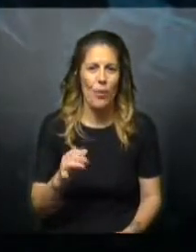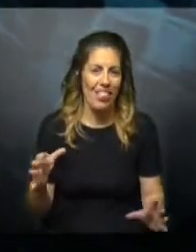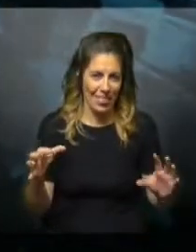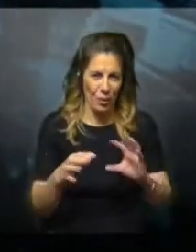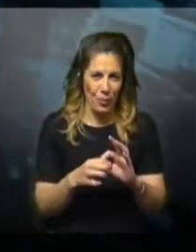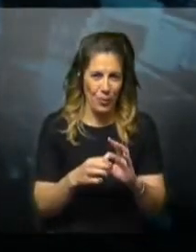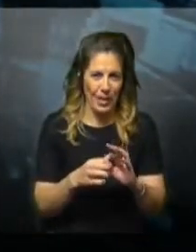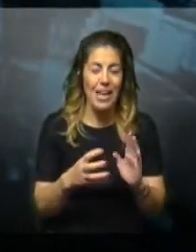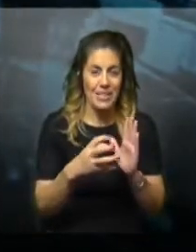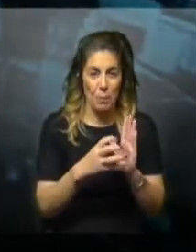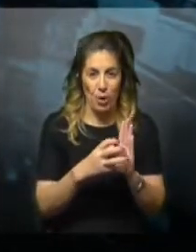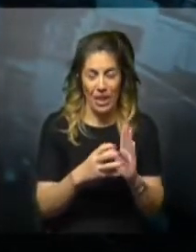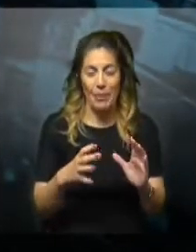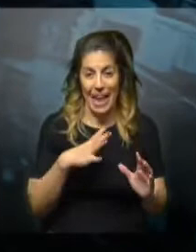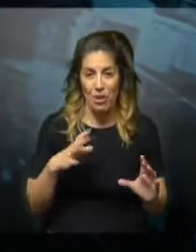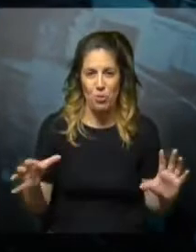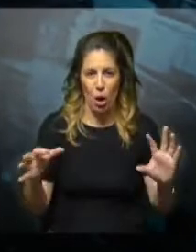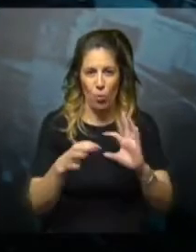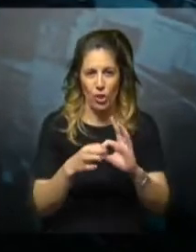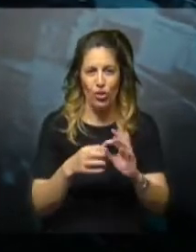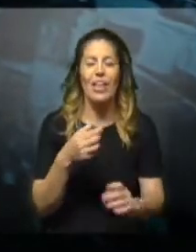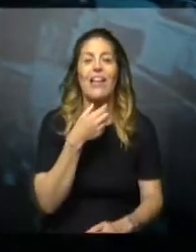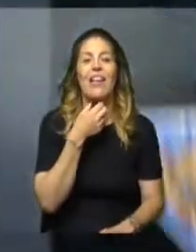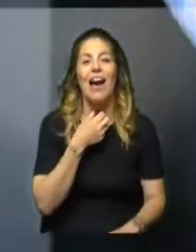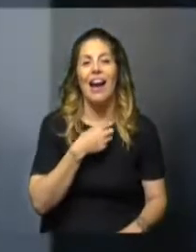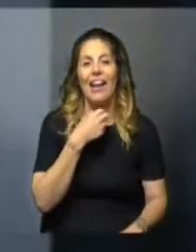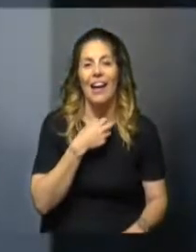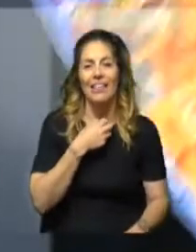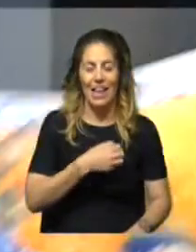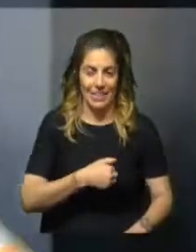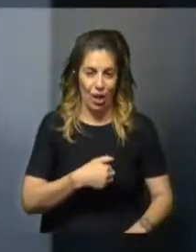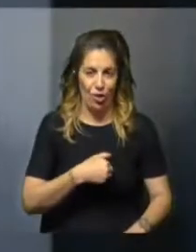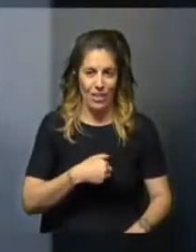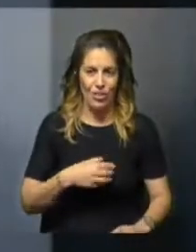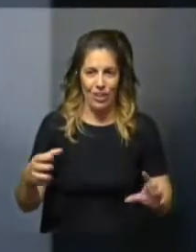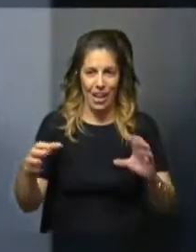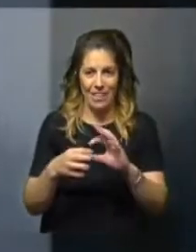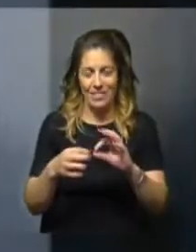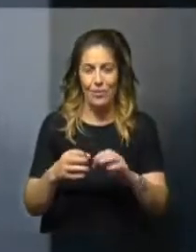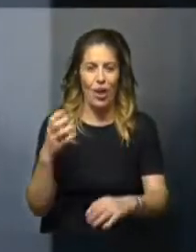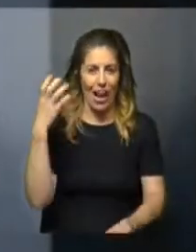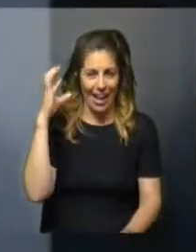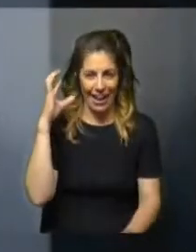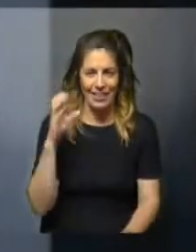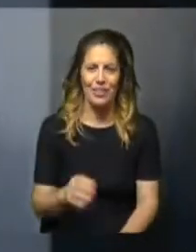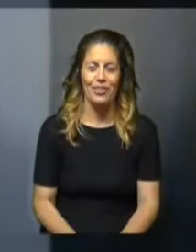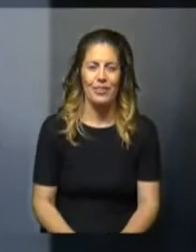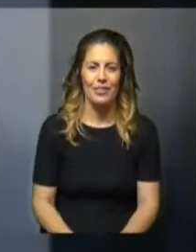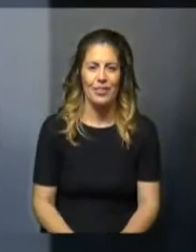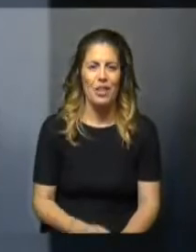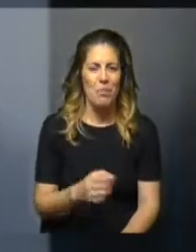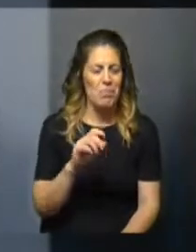simbólicamente una Unión desde la garganta del corazón hacia la radio pero pero me encanta además como